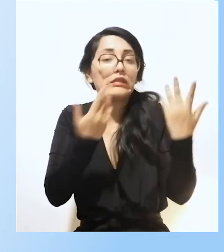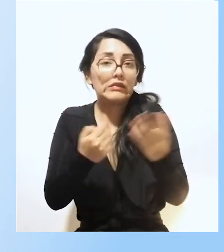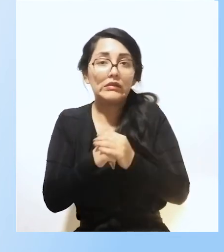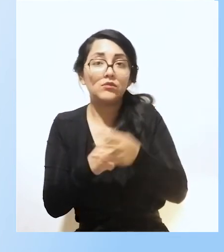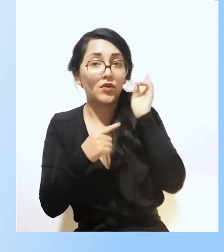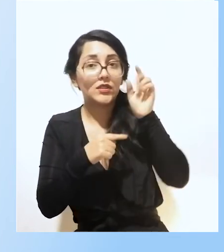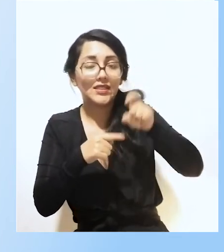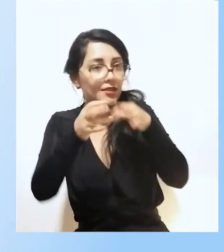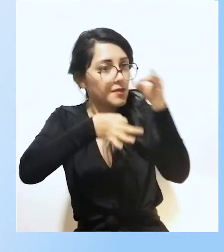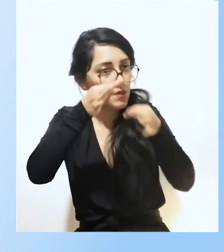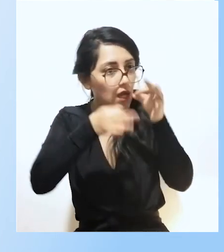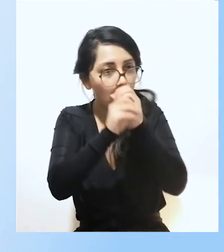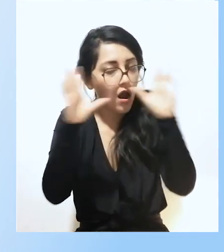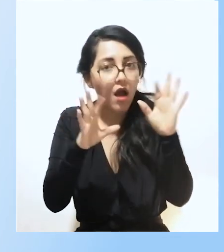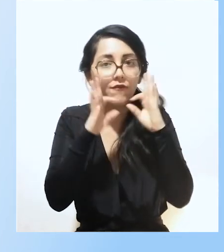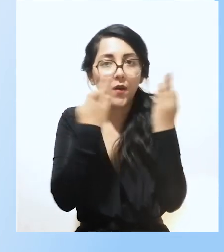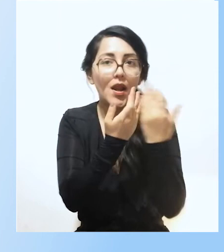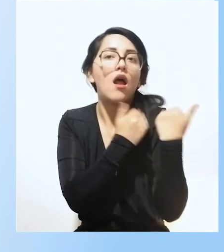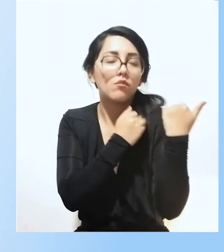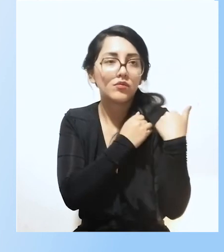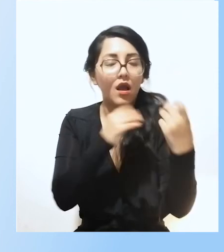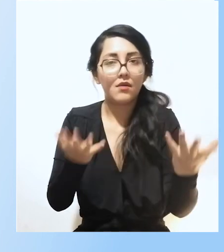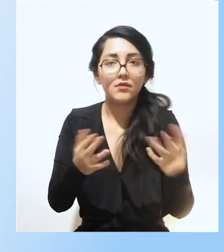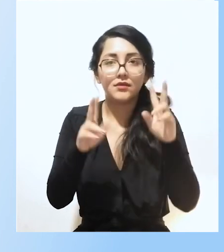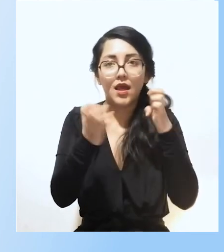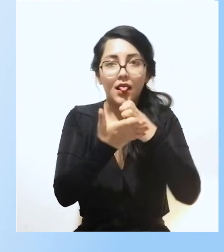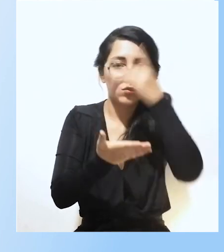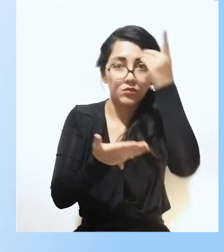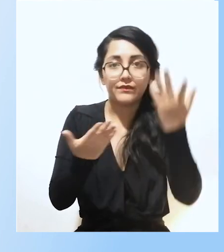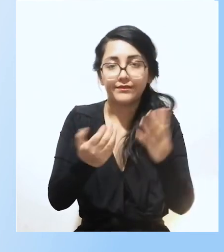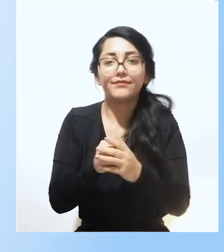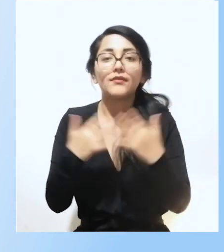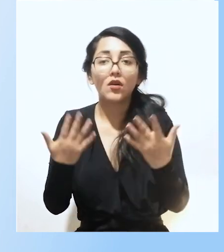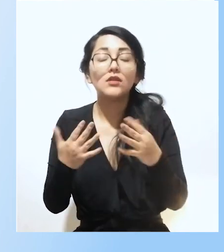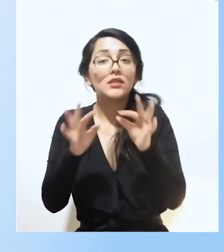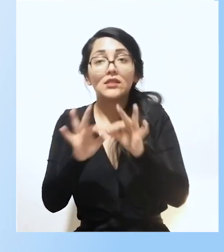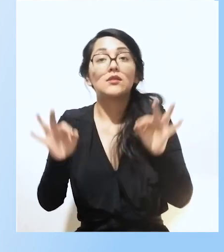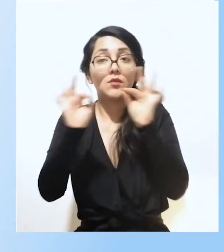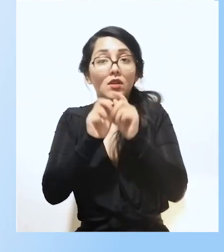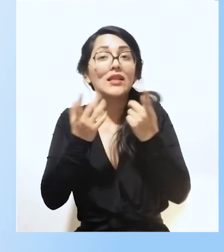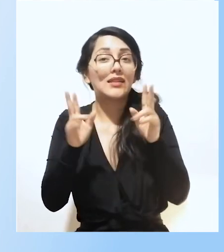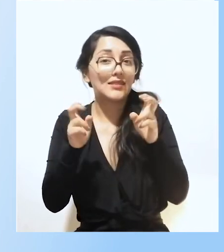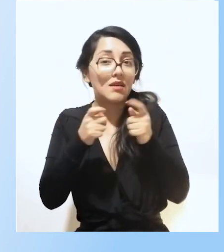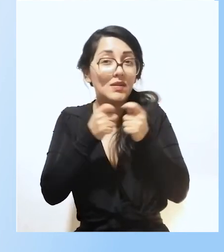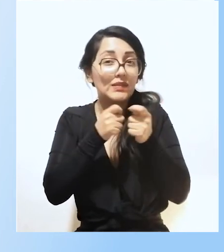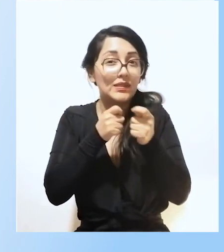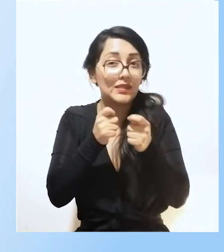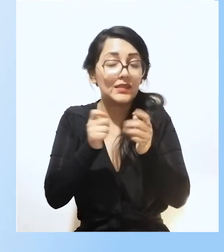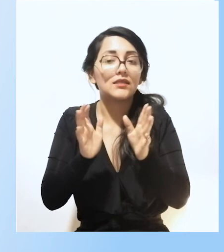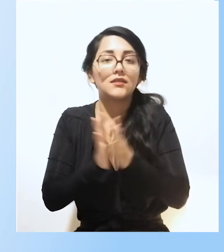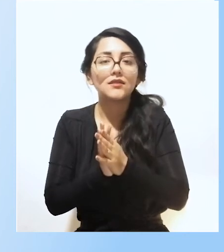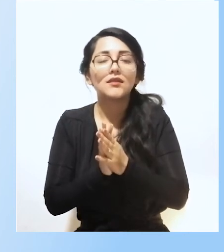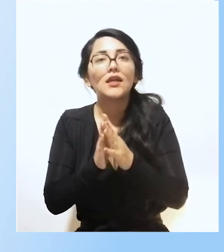cosas. Y bueno, y básicamente esto sería como el previo que hay que controlar. Y